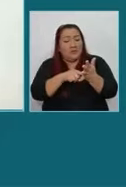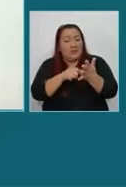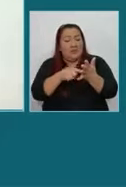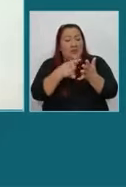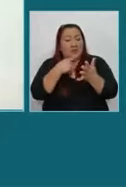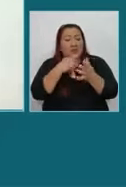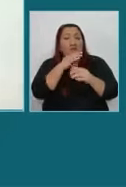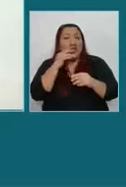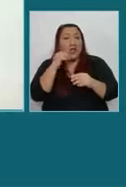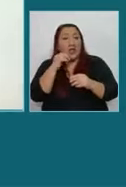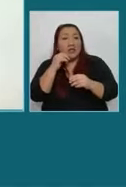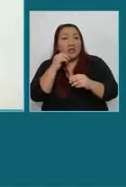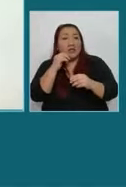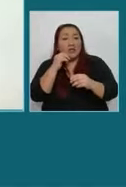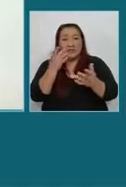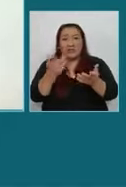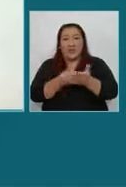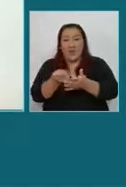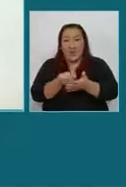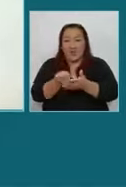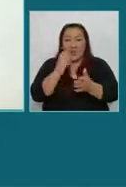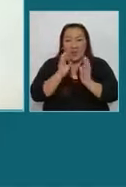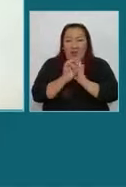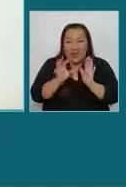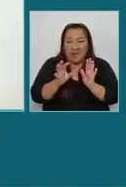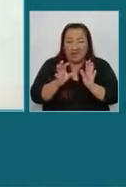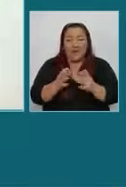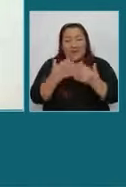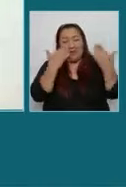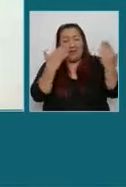anuncios de chocolates para que rápidamente compremos algún chocolate.